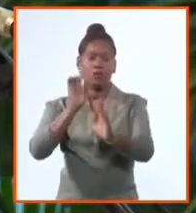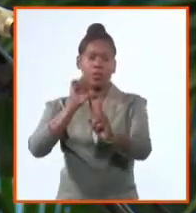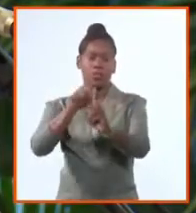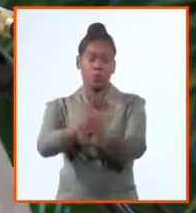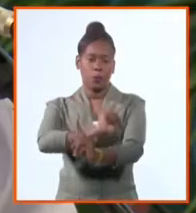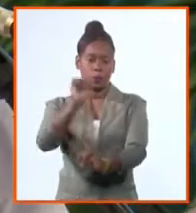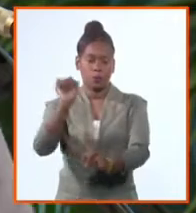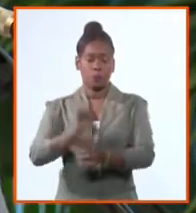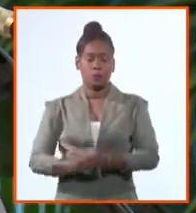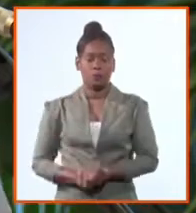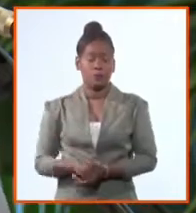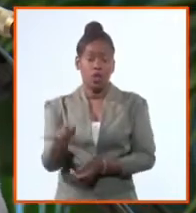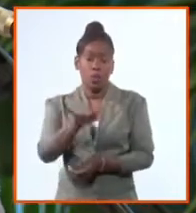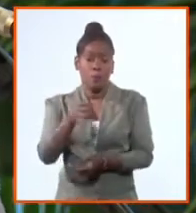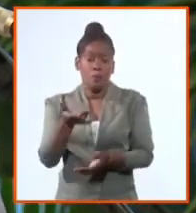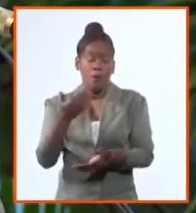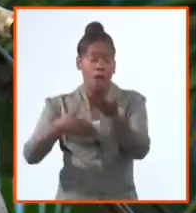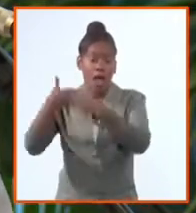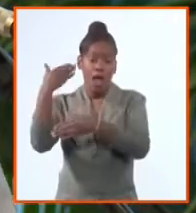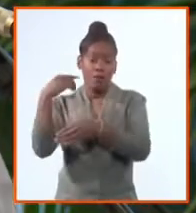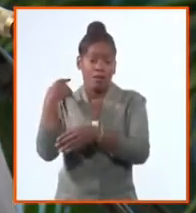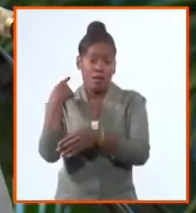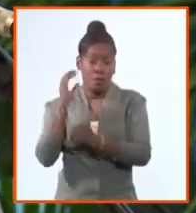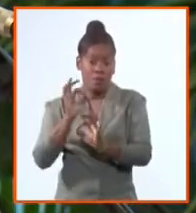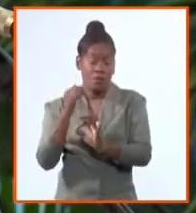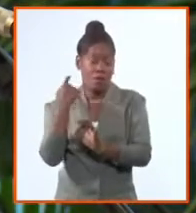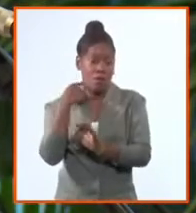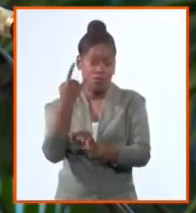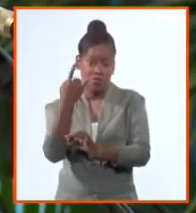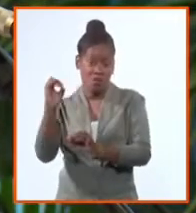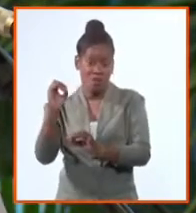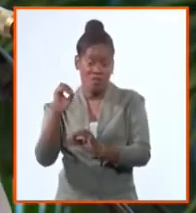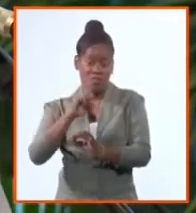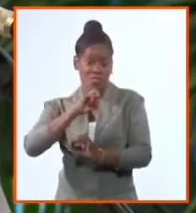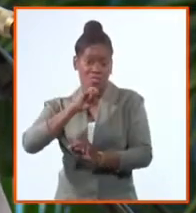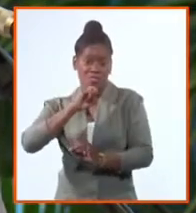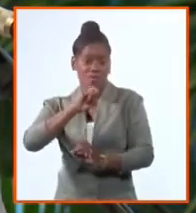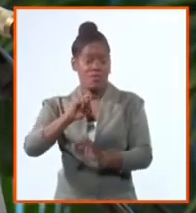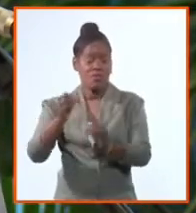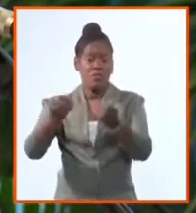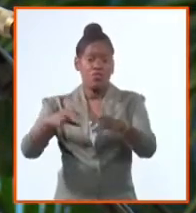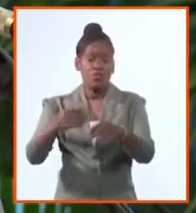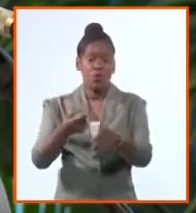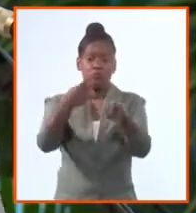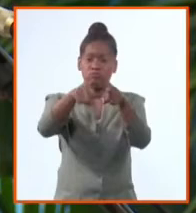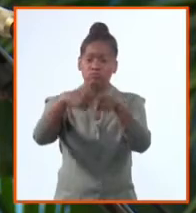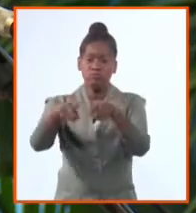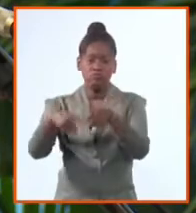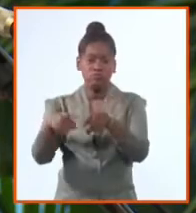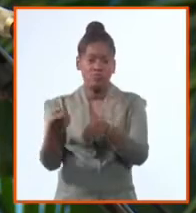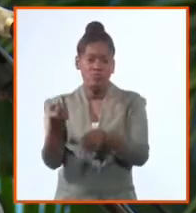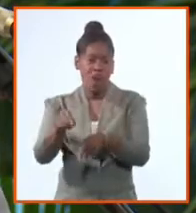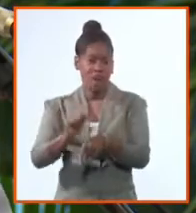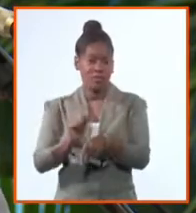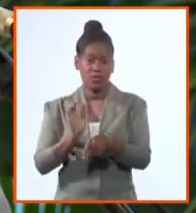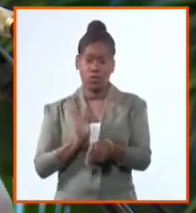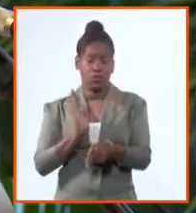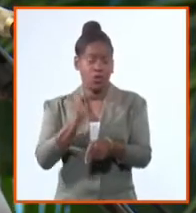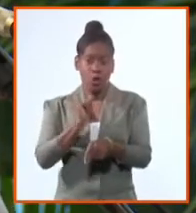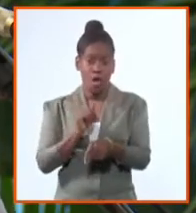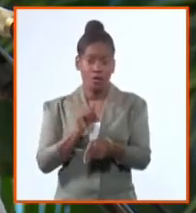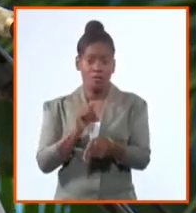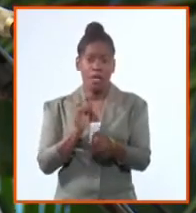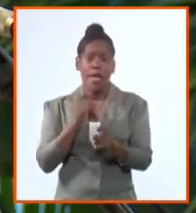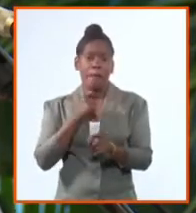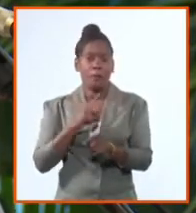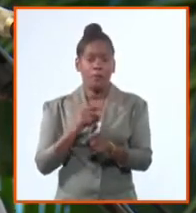son nuevas demandas, pudiéramos decir. Les pongo nada más que un caso, ¿no? El déficit habitacional en esos años era 600.000 viviendas,